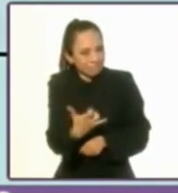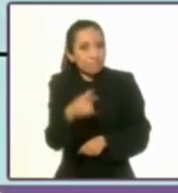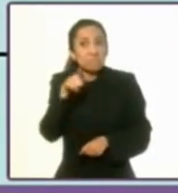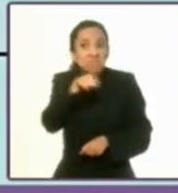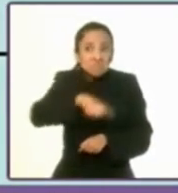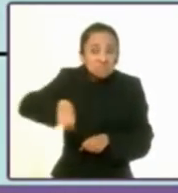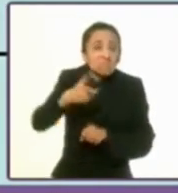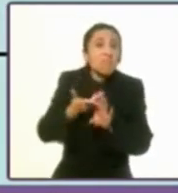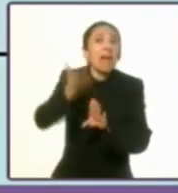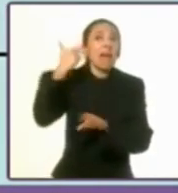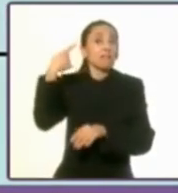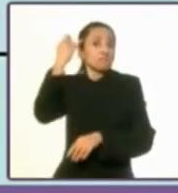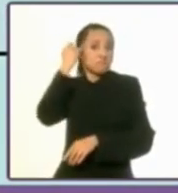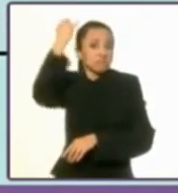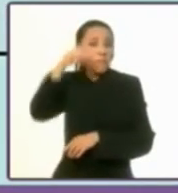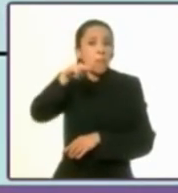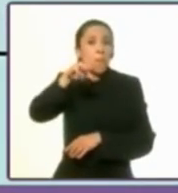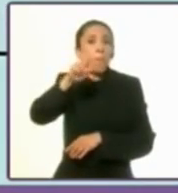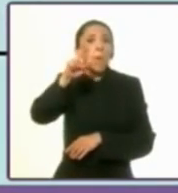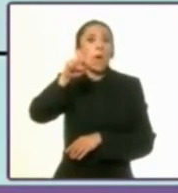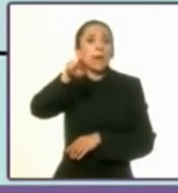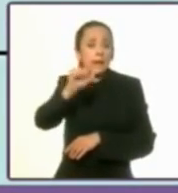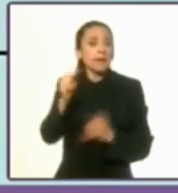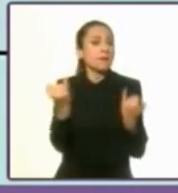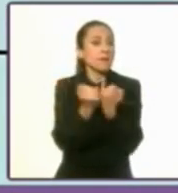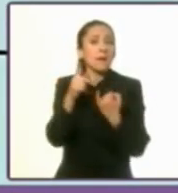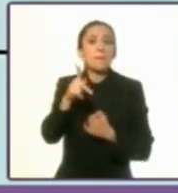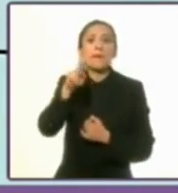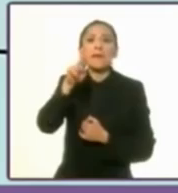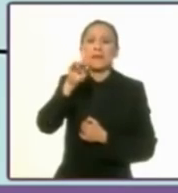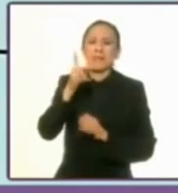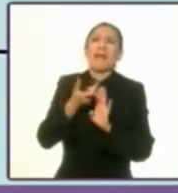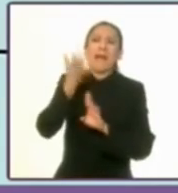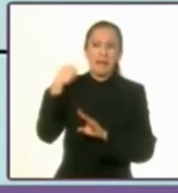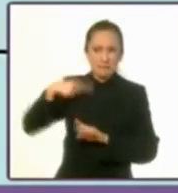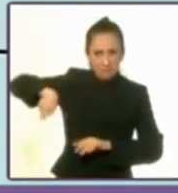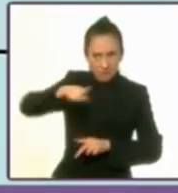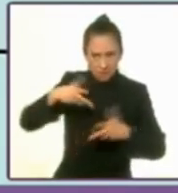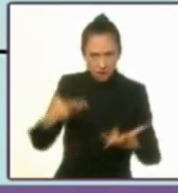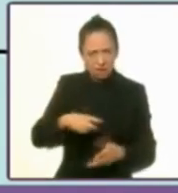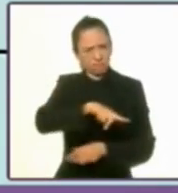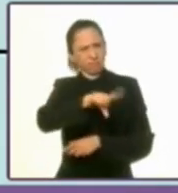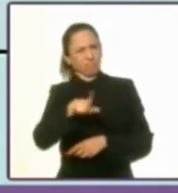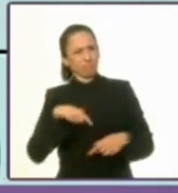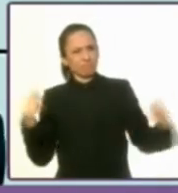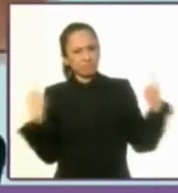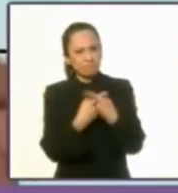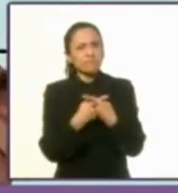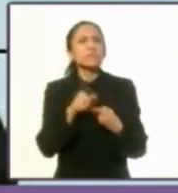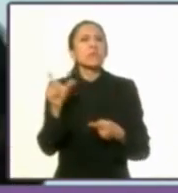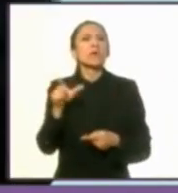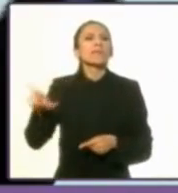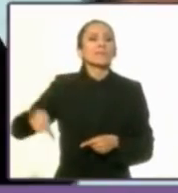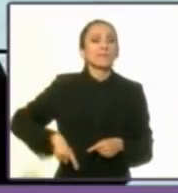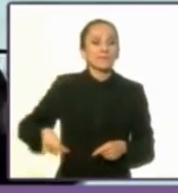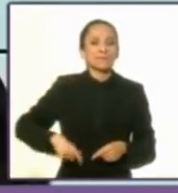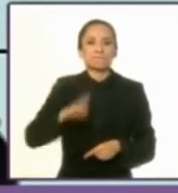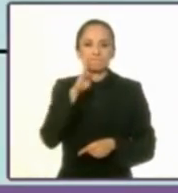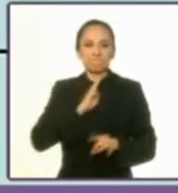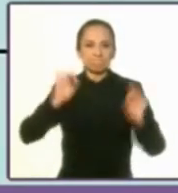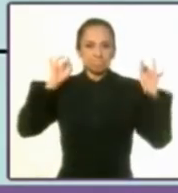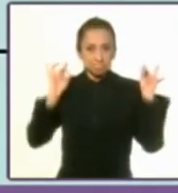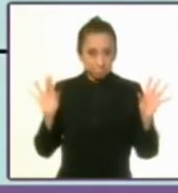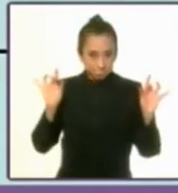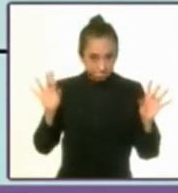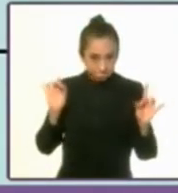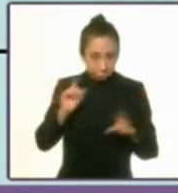obra tanto morena como el perro de en muchas cuestiones resulta que el gobierno de mancera es hijo de marcelo yes